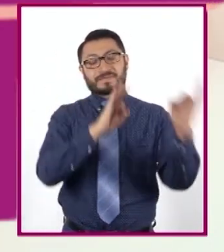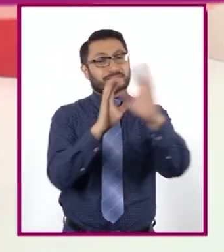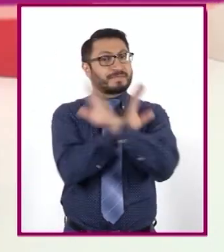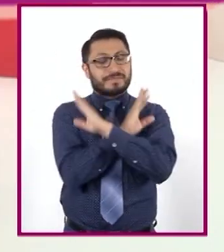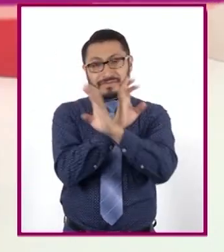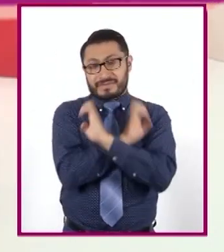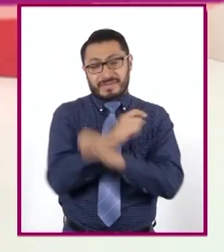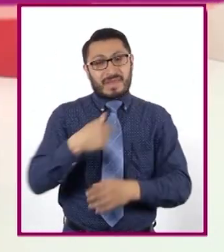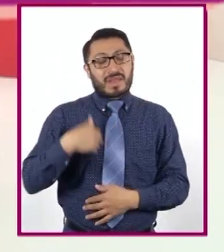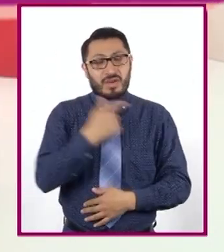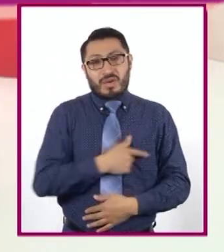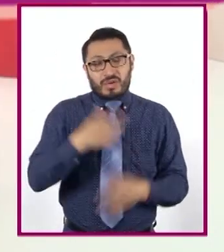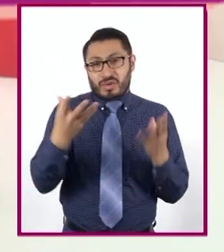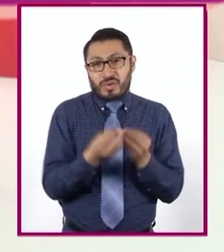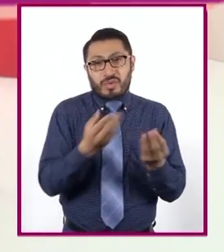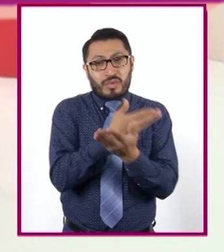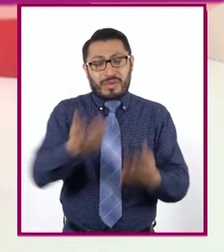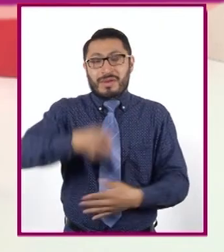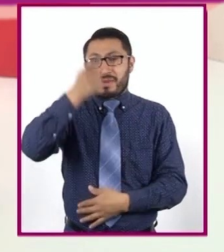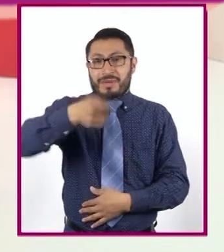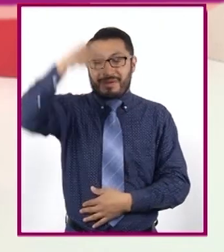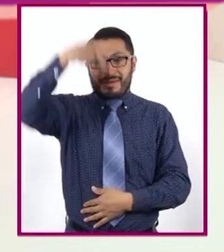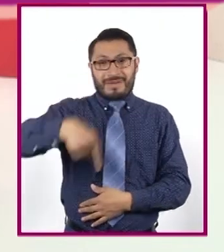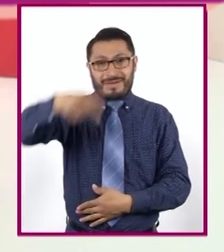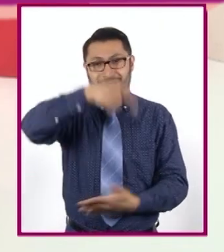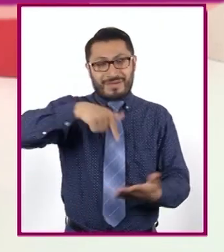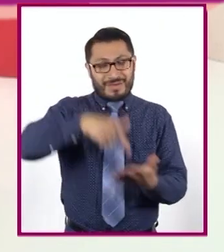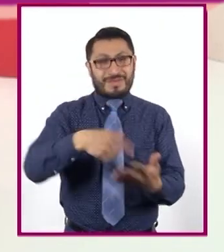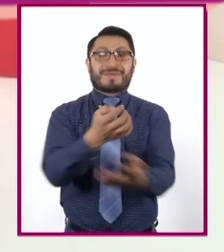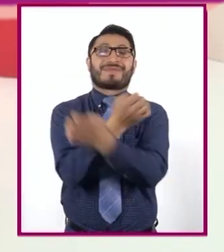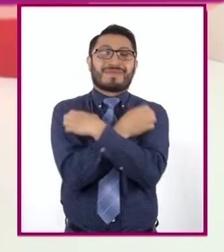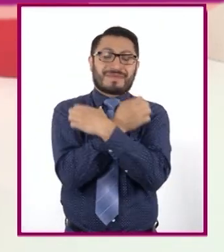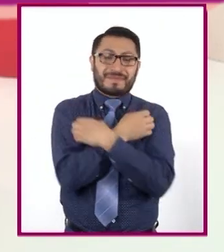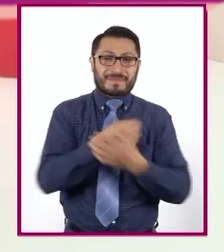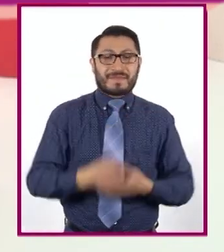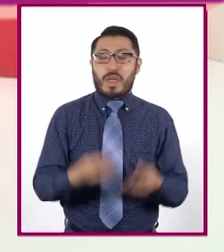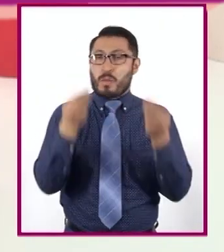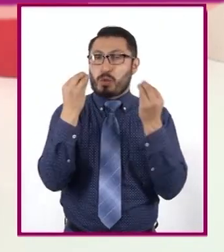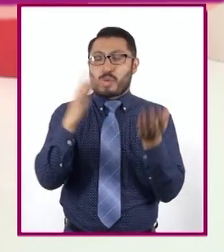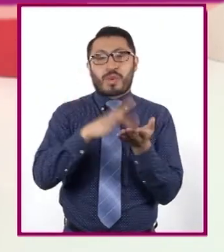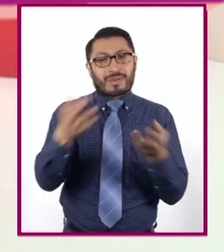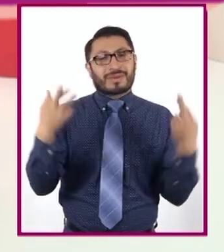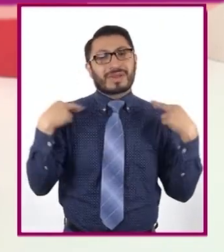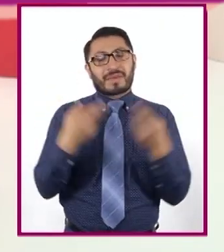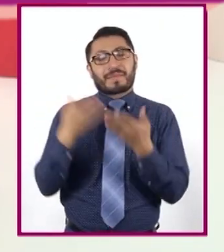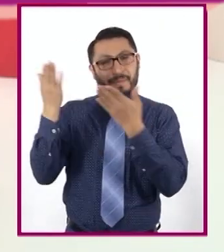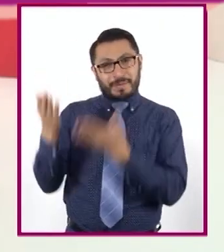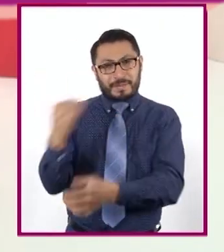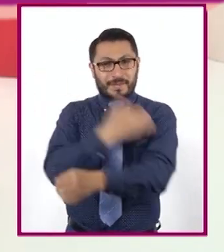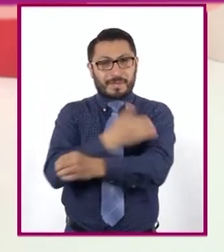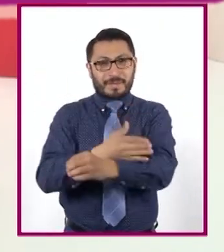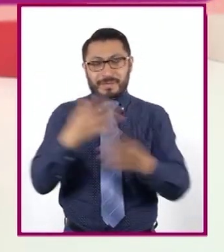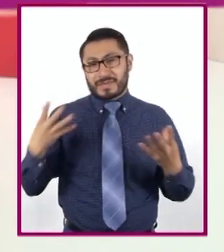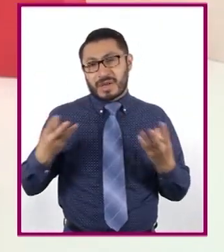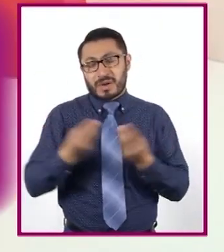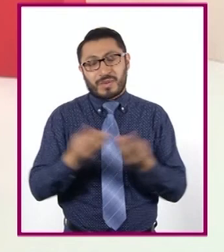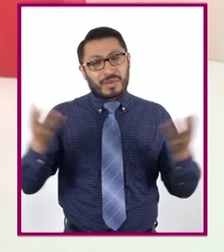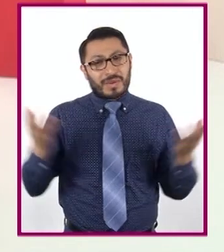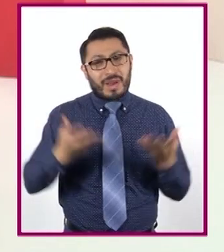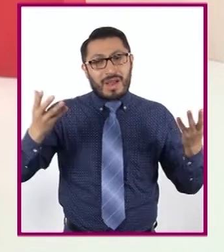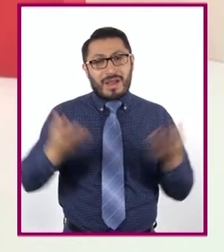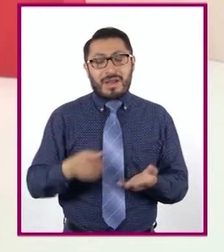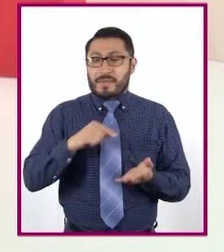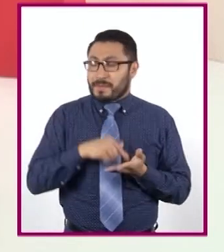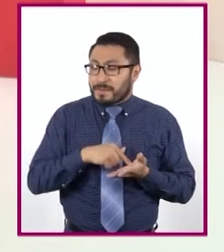estar con ustedes y saludarlos desde este espacio educativo. Muchas gracias, maestro, por acompañarnos a generar